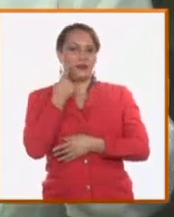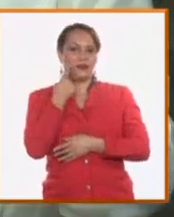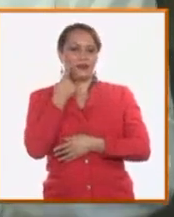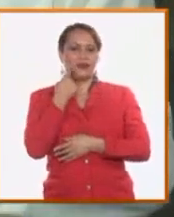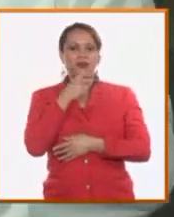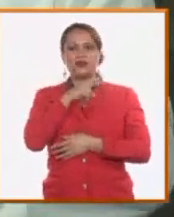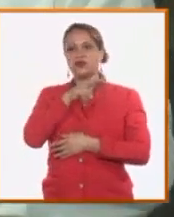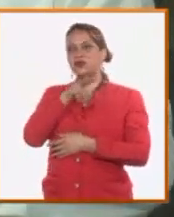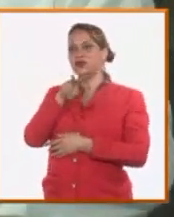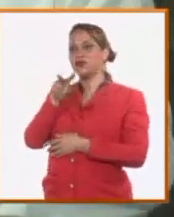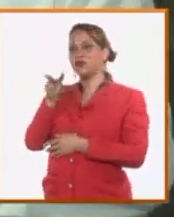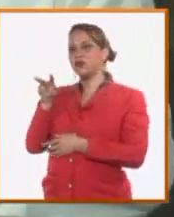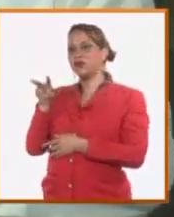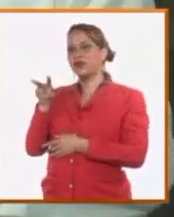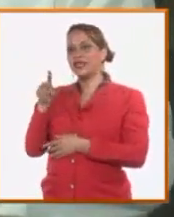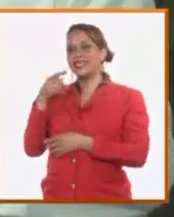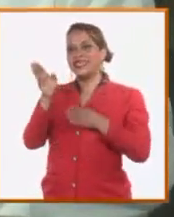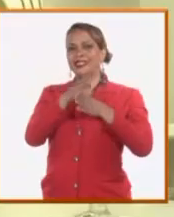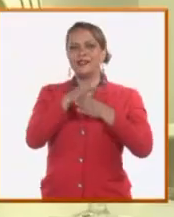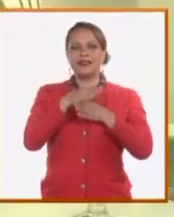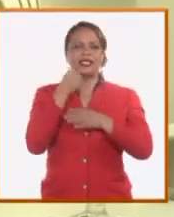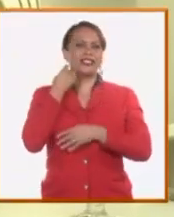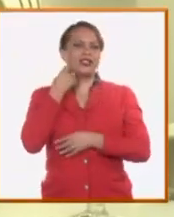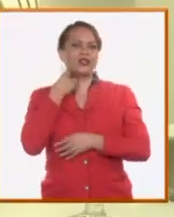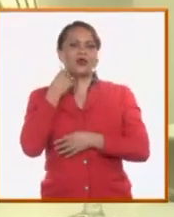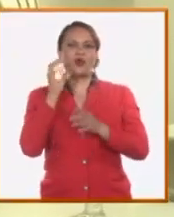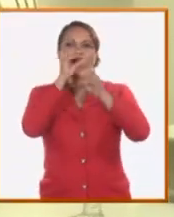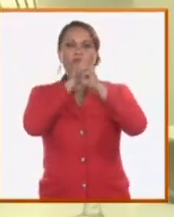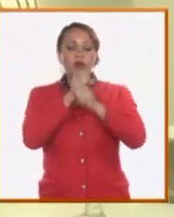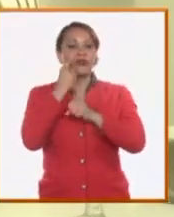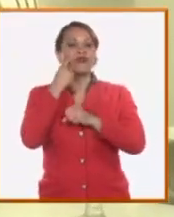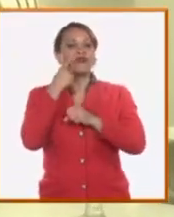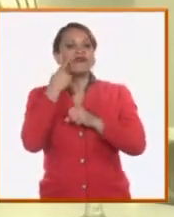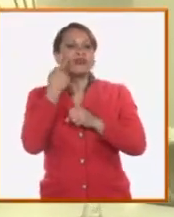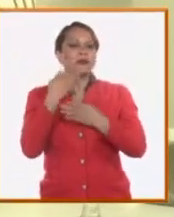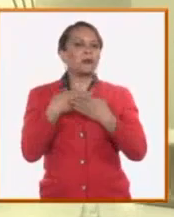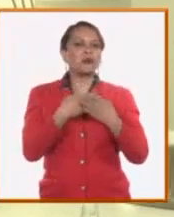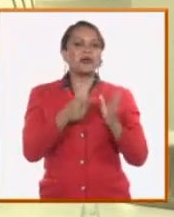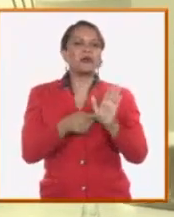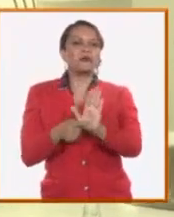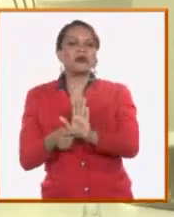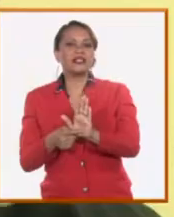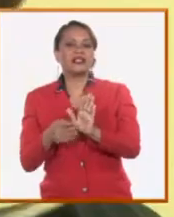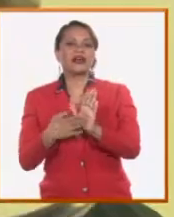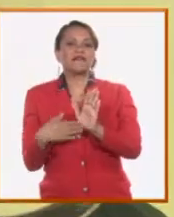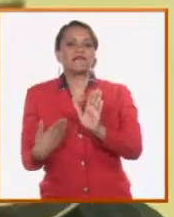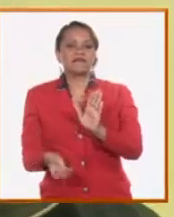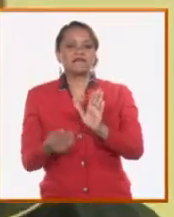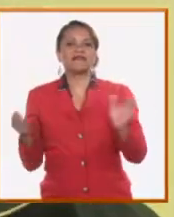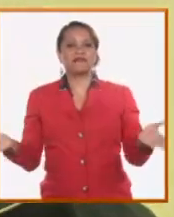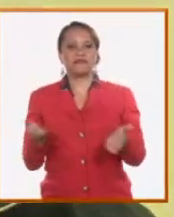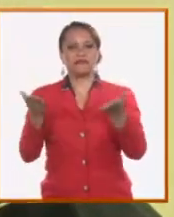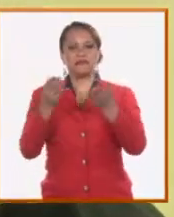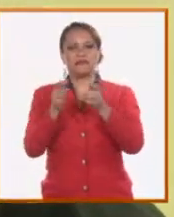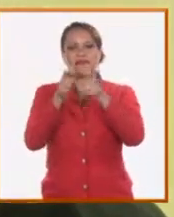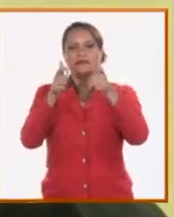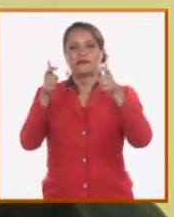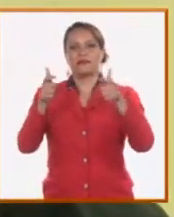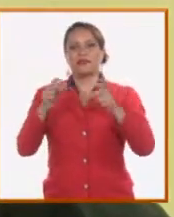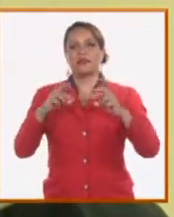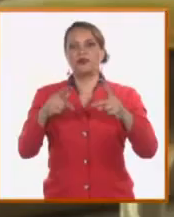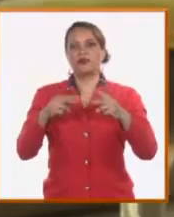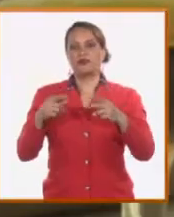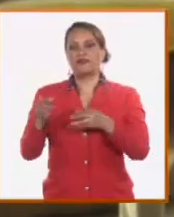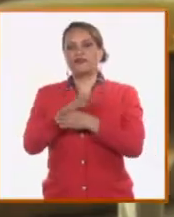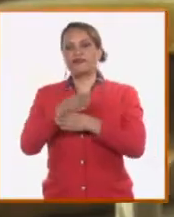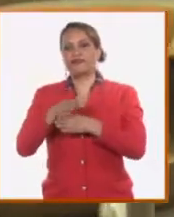mirada a la gama de los añejos oscuros, vemos que ha crecido y se ha multiplicado incluso hasta 4 y 5 veces. Y ese